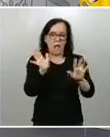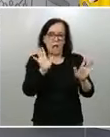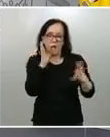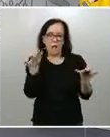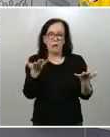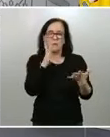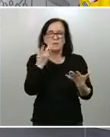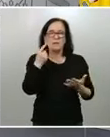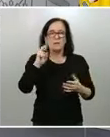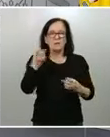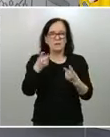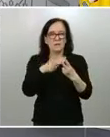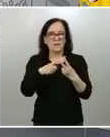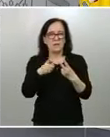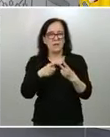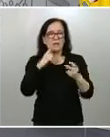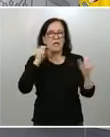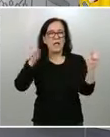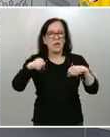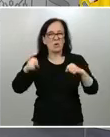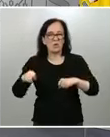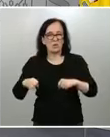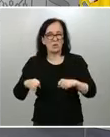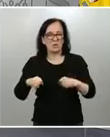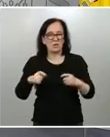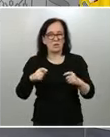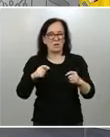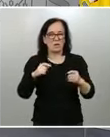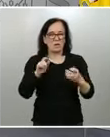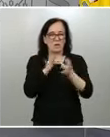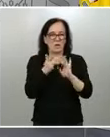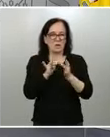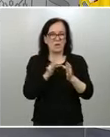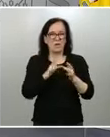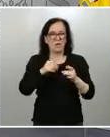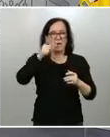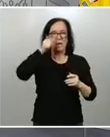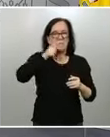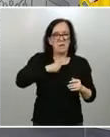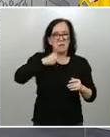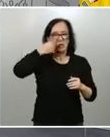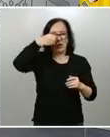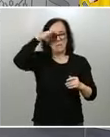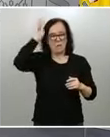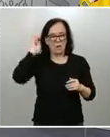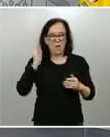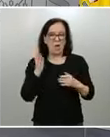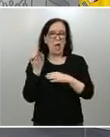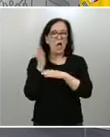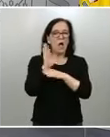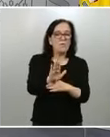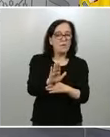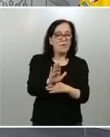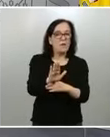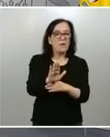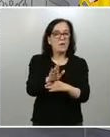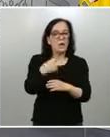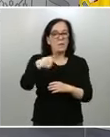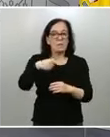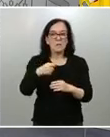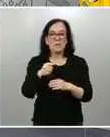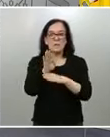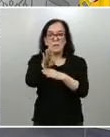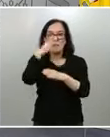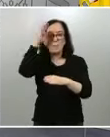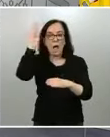inquietud que han acordado en su entrevista de hoy en los sánchez y pablo casado le ha ofrecido algo el presidente a pablo casado para que se